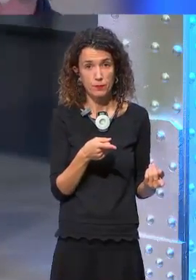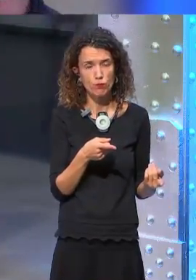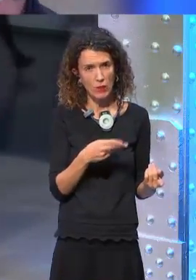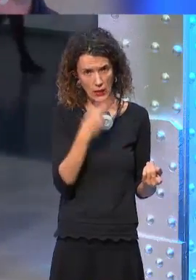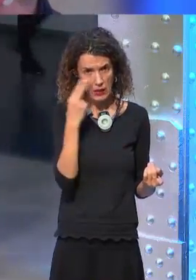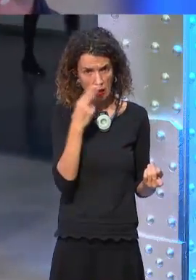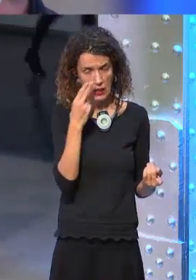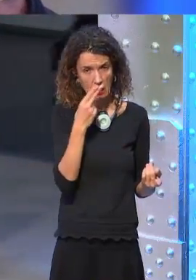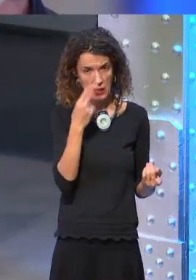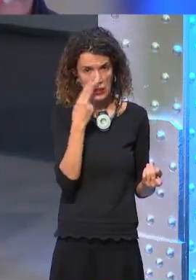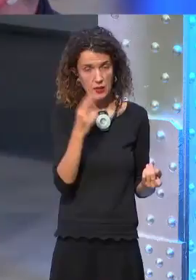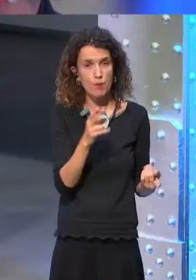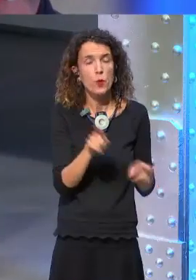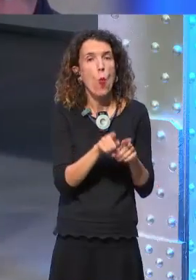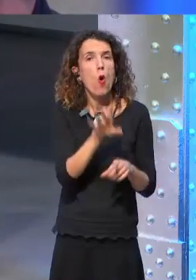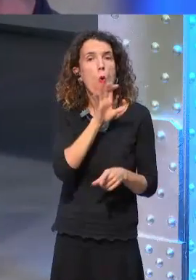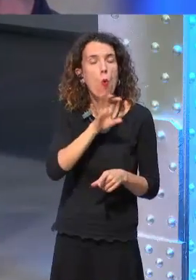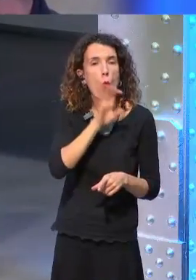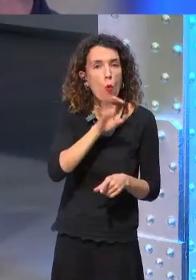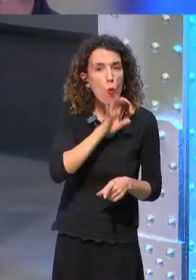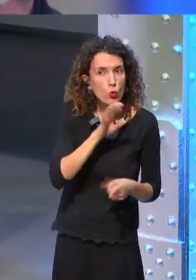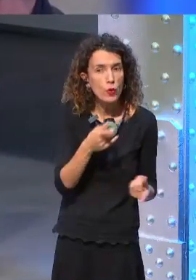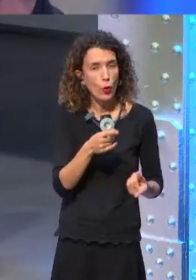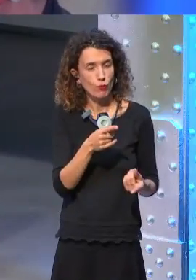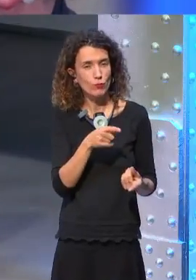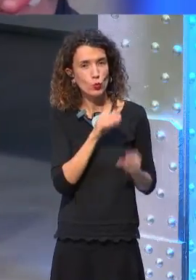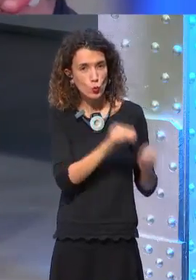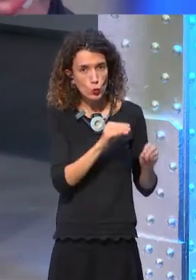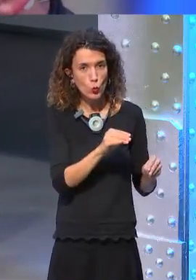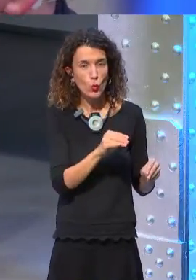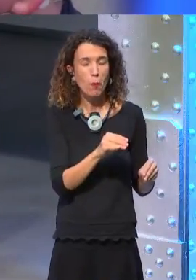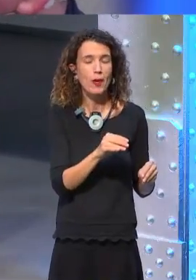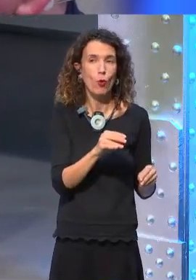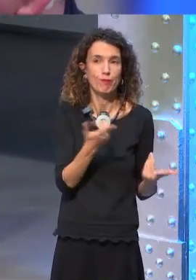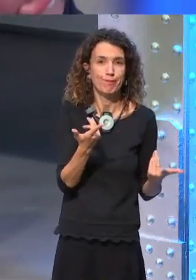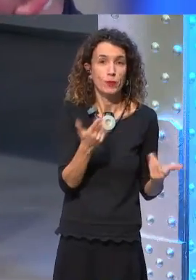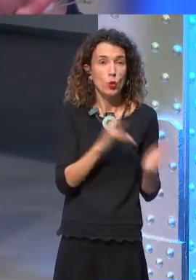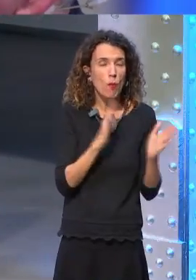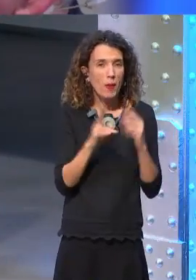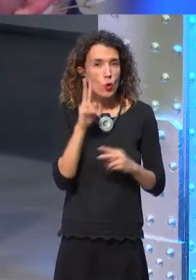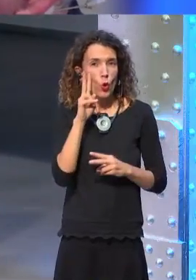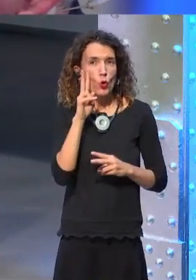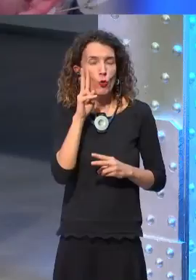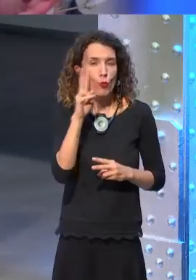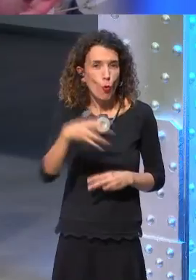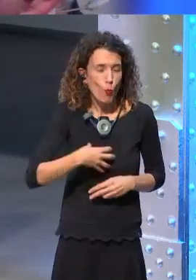es muy interesante la curiosidad que sentía, pero que lo que no veía en ese momento